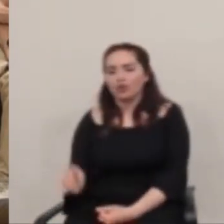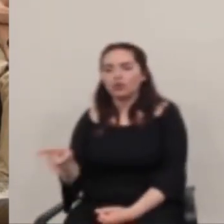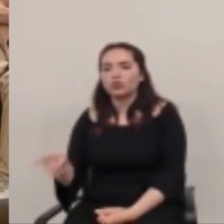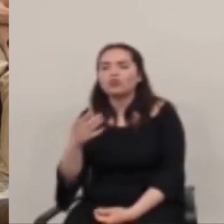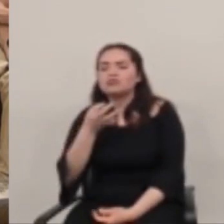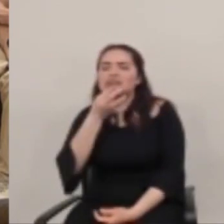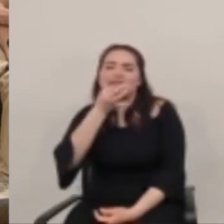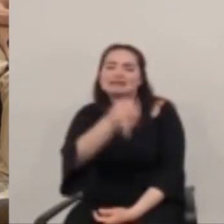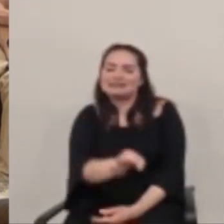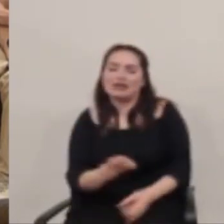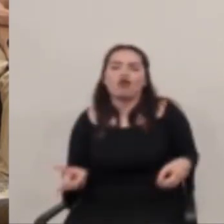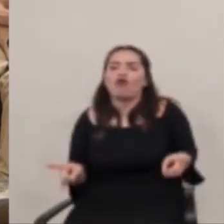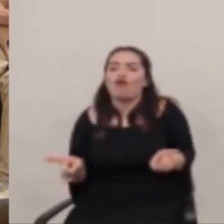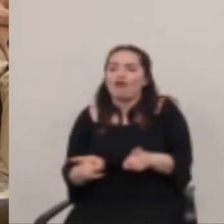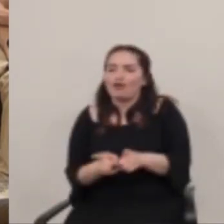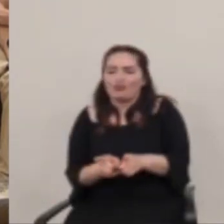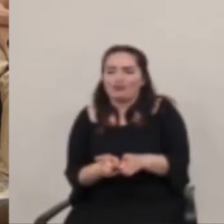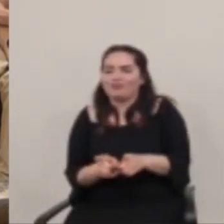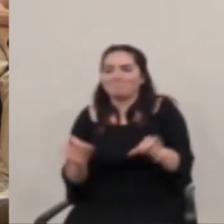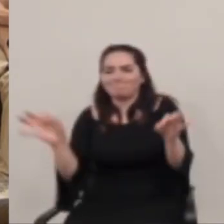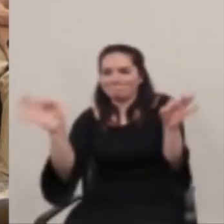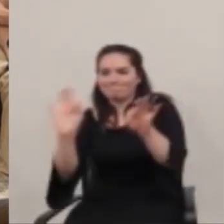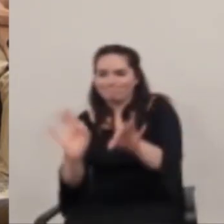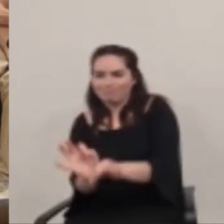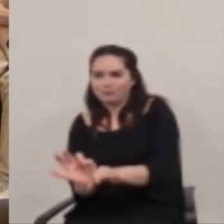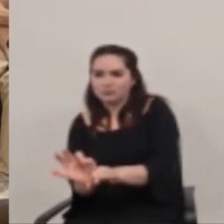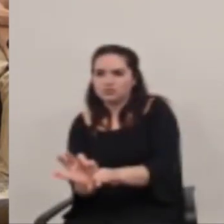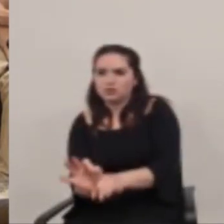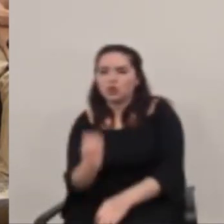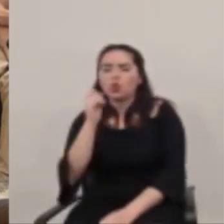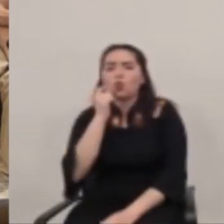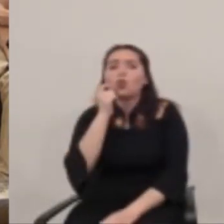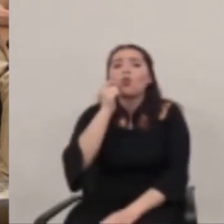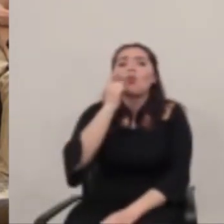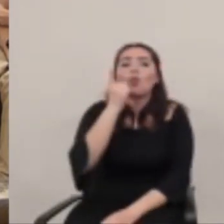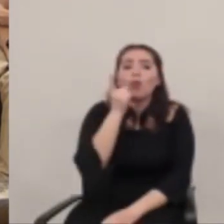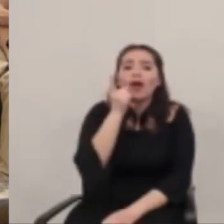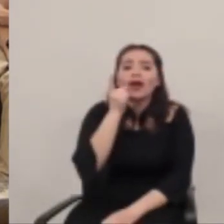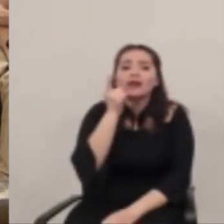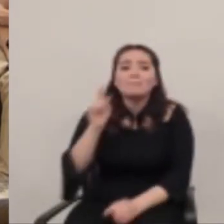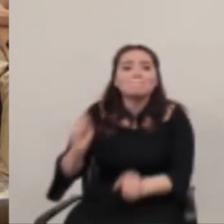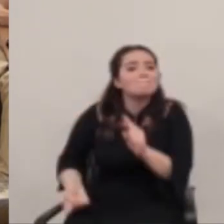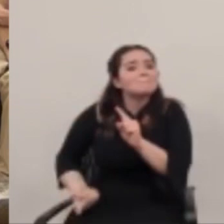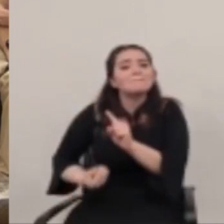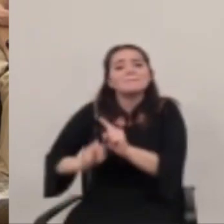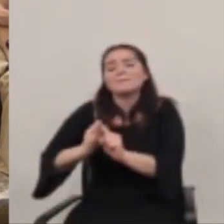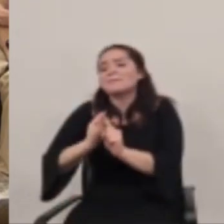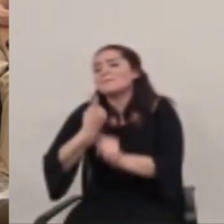breve caracterización de cuáles son las principales